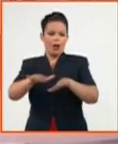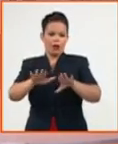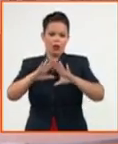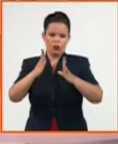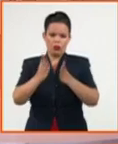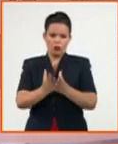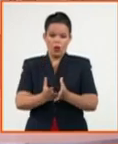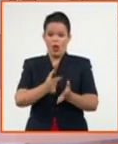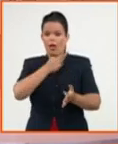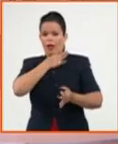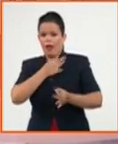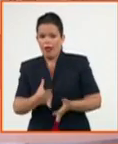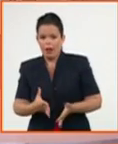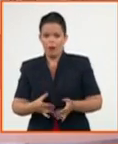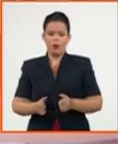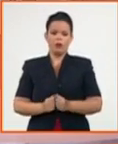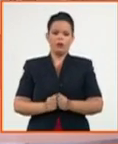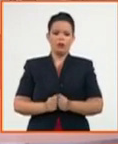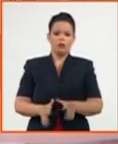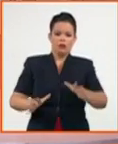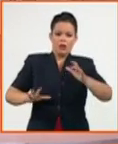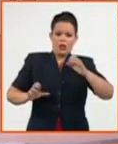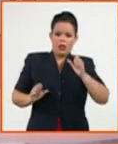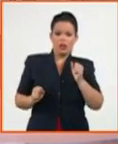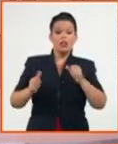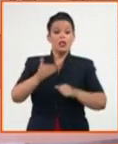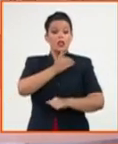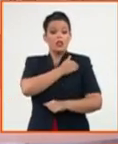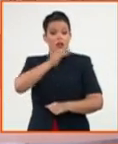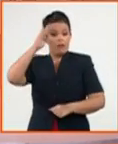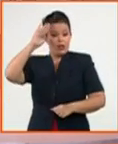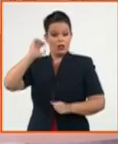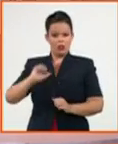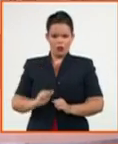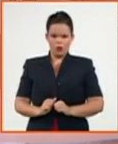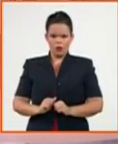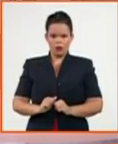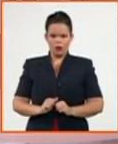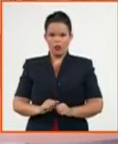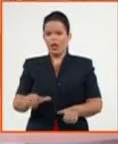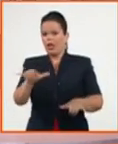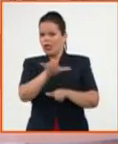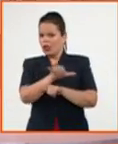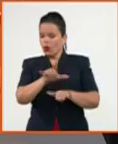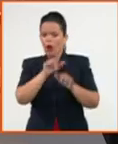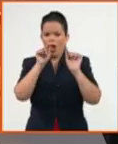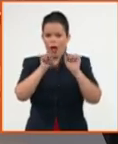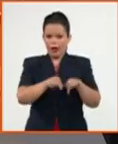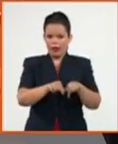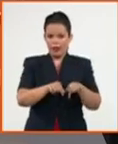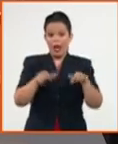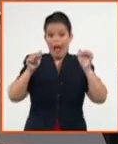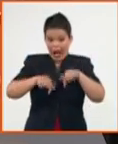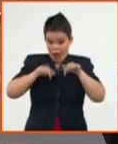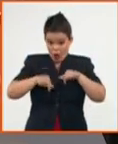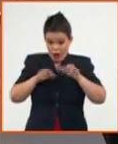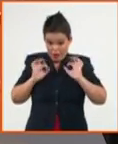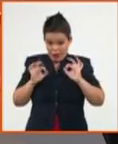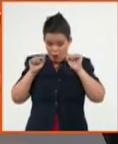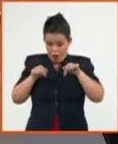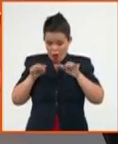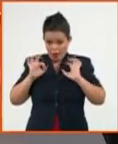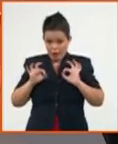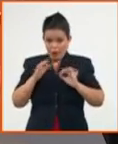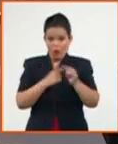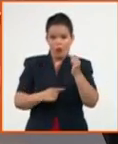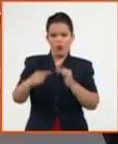a estas edades hasta los 18 años de edad primero priorizamos los escolarizados a partir de todo el programa que